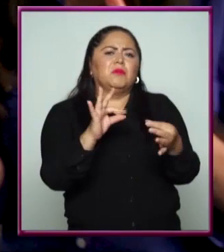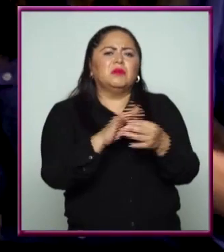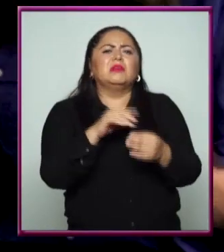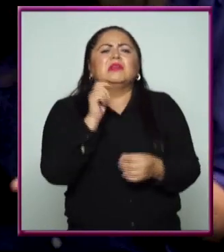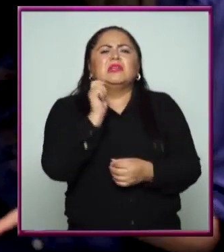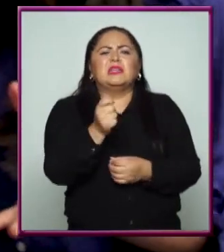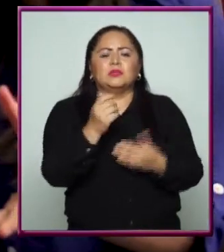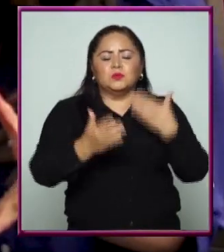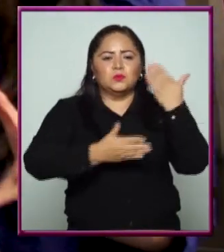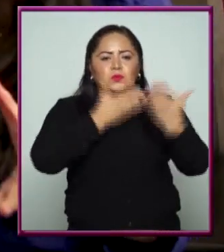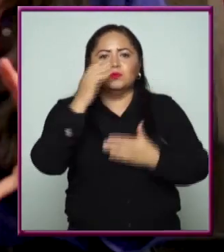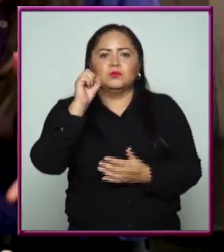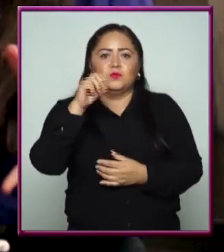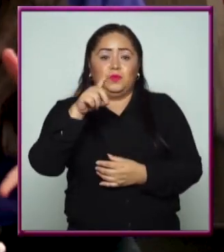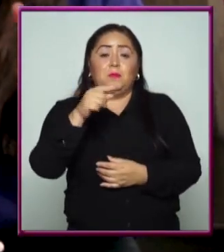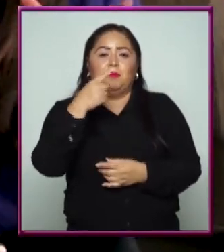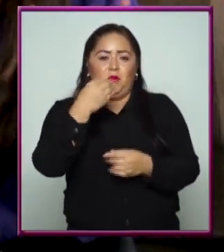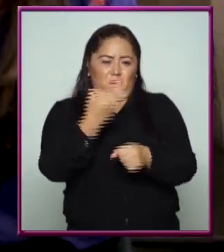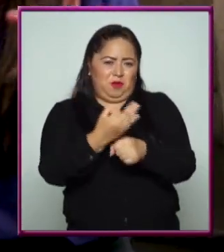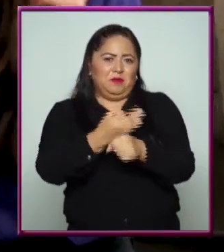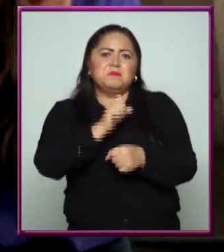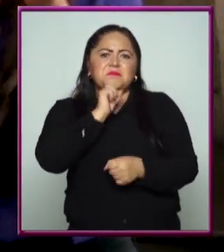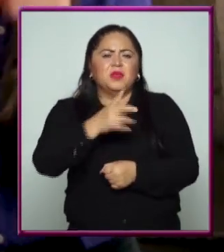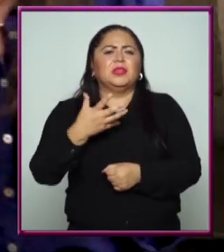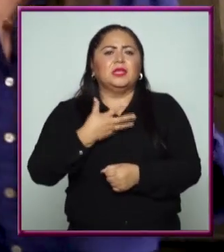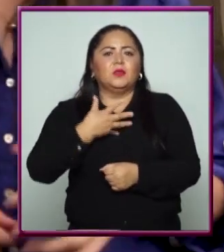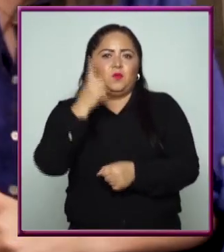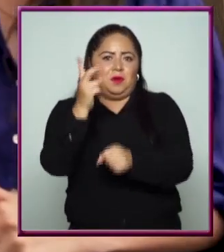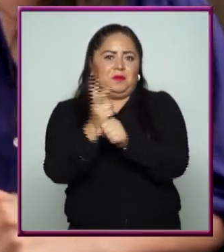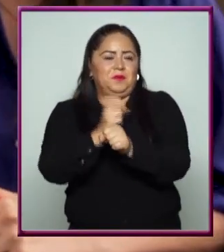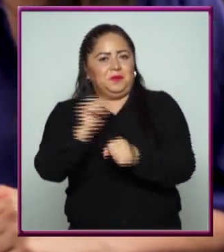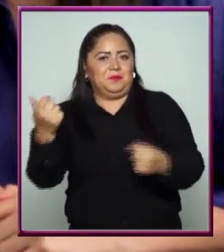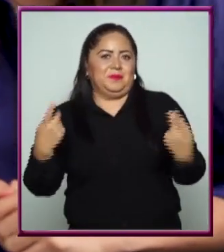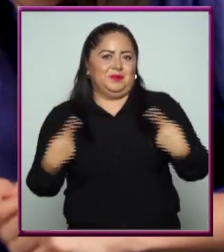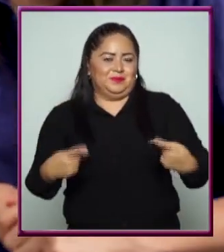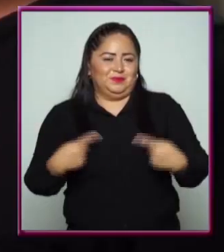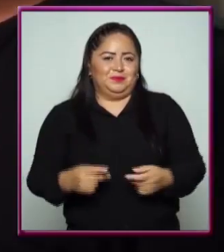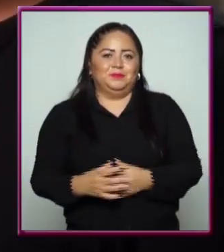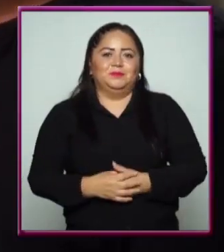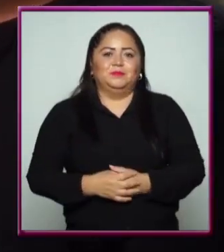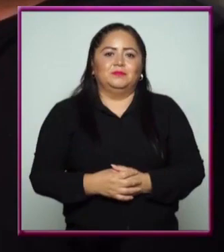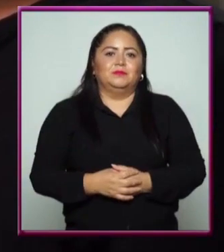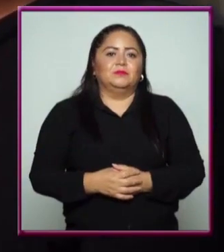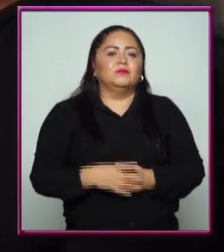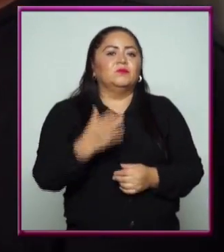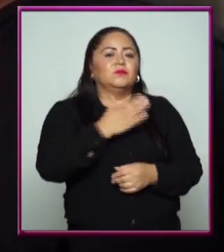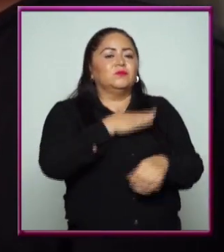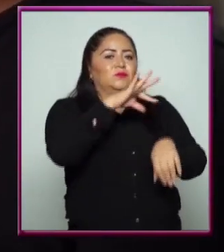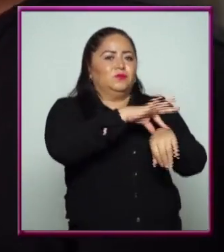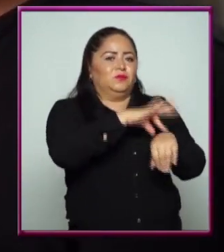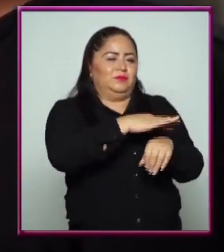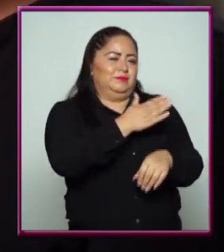sobre qué estudia la sonda. Y para eso también tenemos un invitado. Buenas tardes, doctor Francisco Valdés. Es un